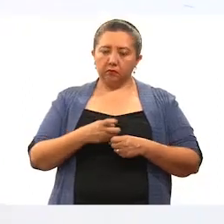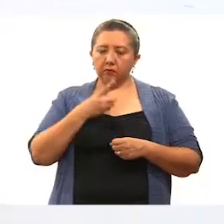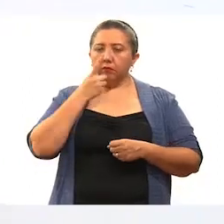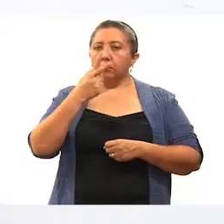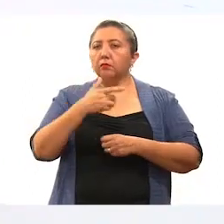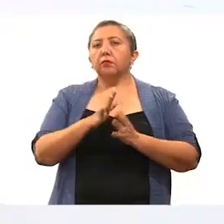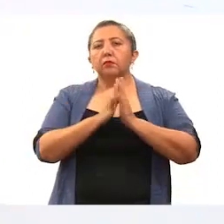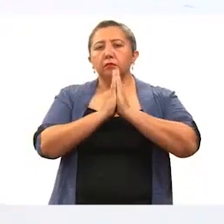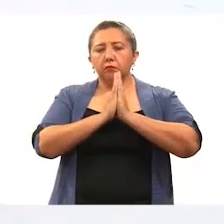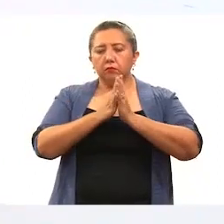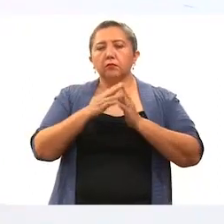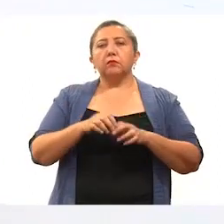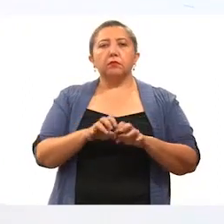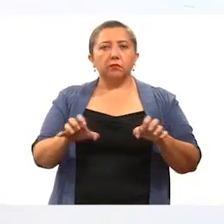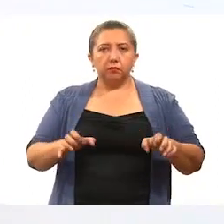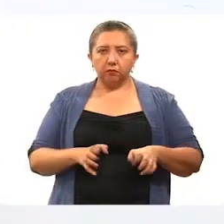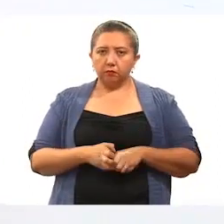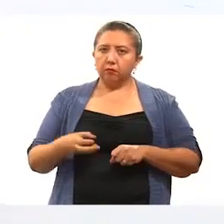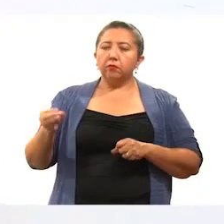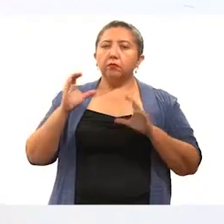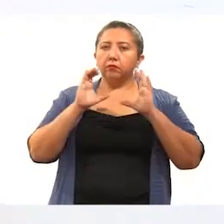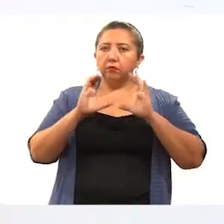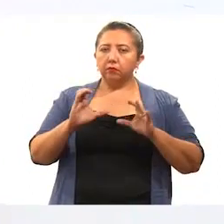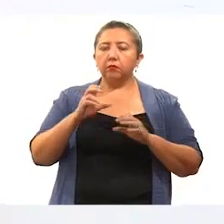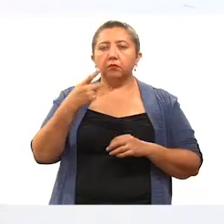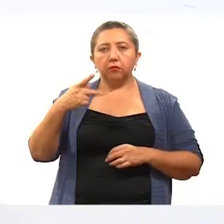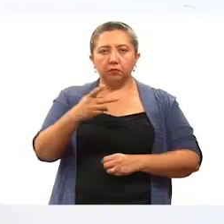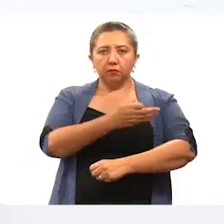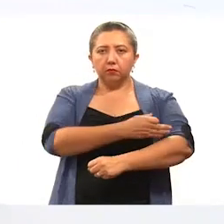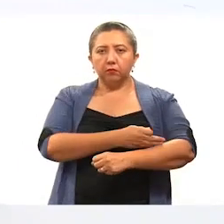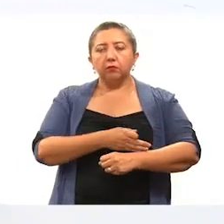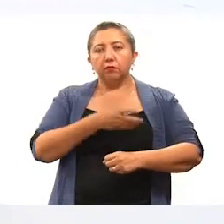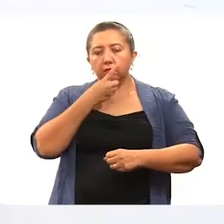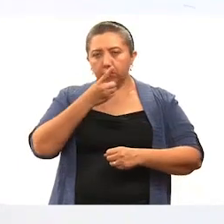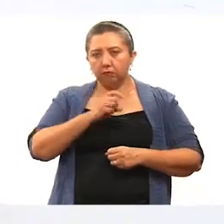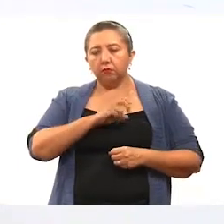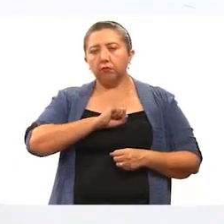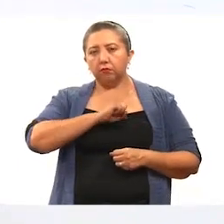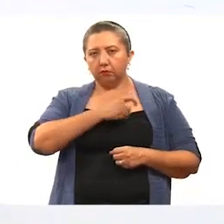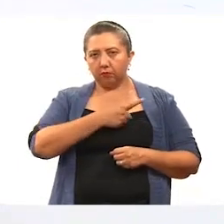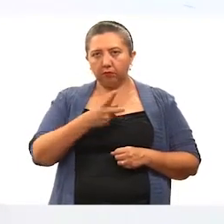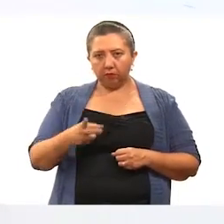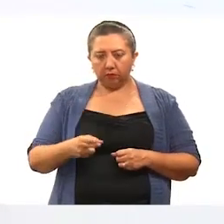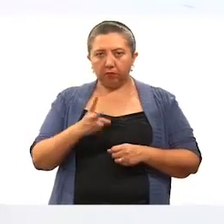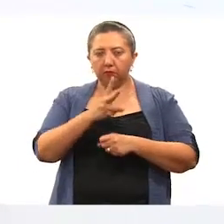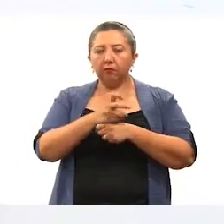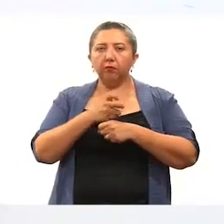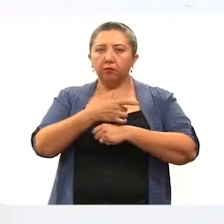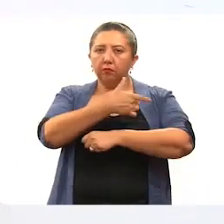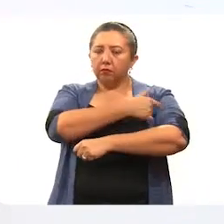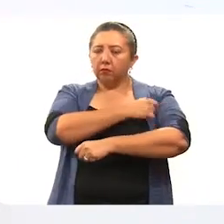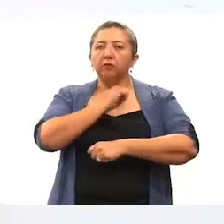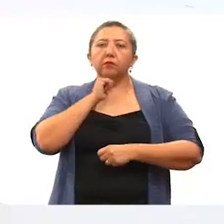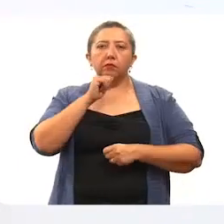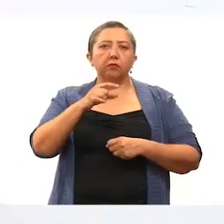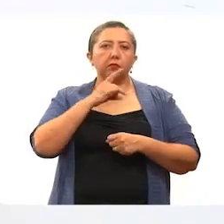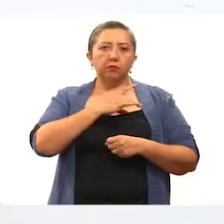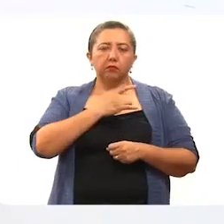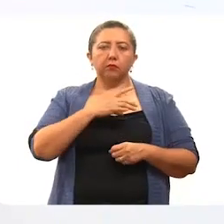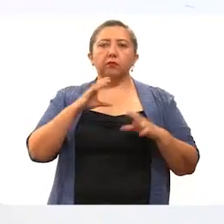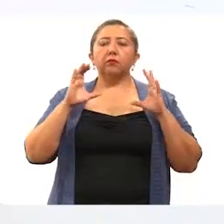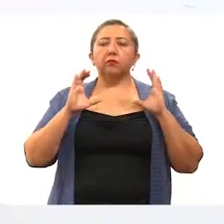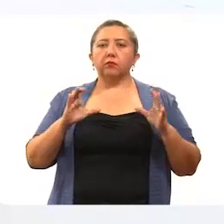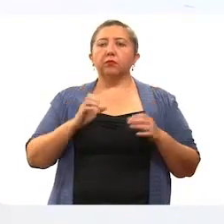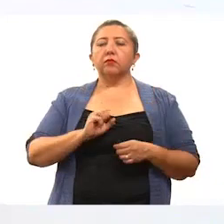aplicarla, hacer equipo y sumarse a la protección de su salud y de las demás personas. Los invitamos a vacunarse sin temor para